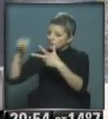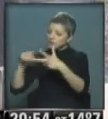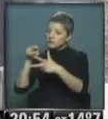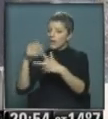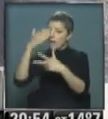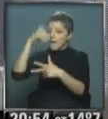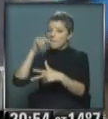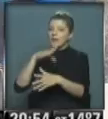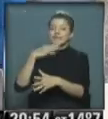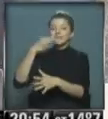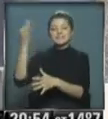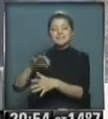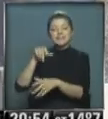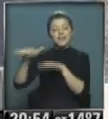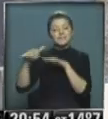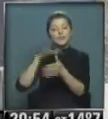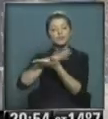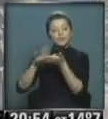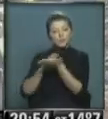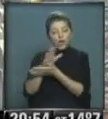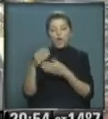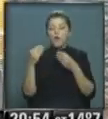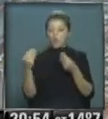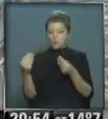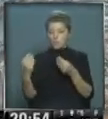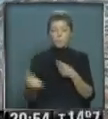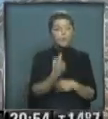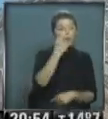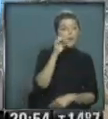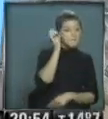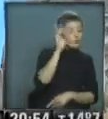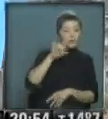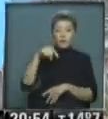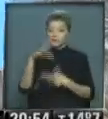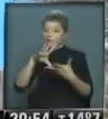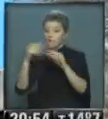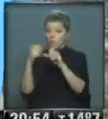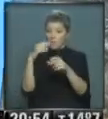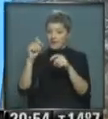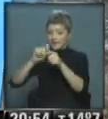Bueno, una cosa es el perdón y otra cosa es la reparación, ¿no?